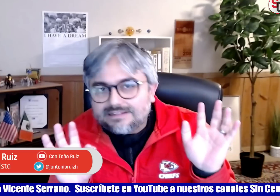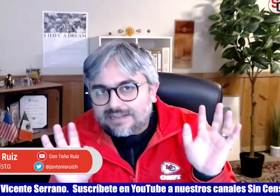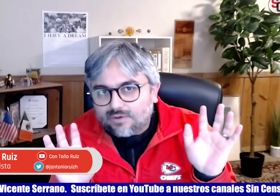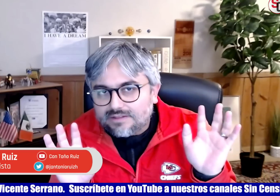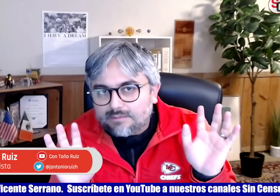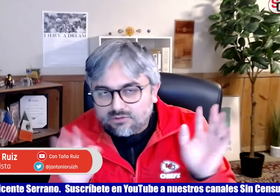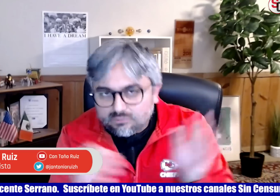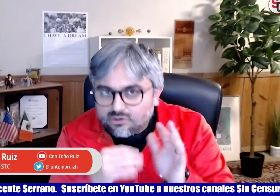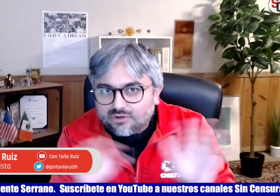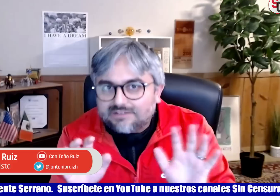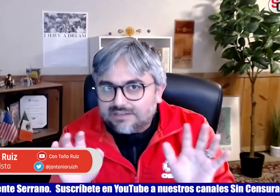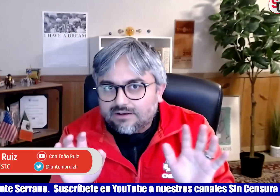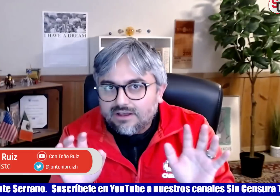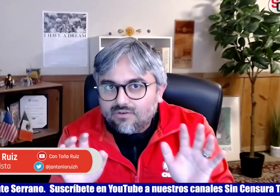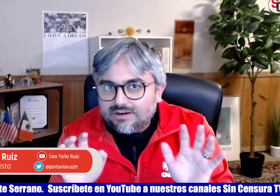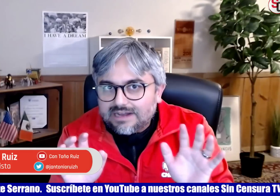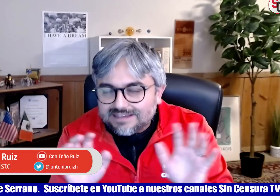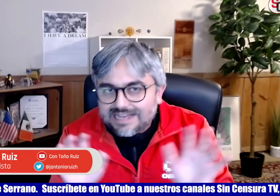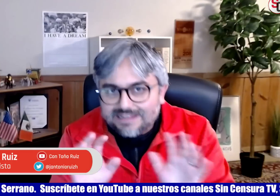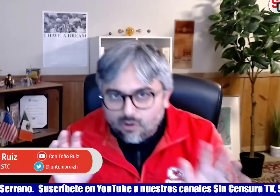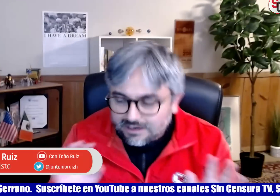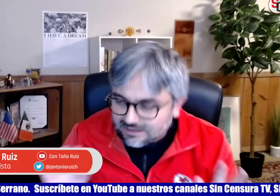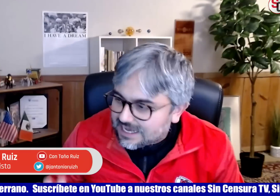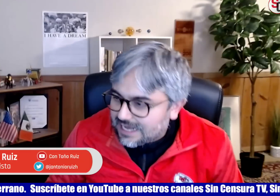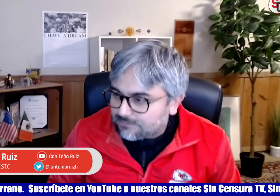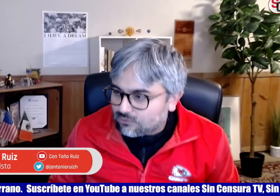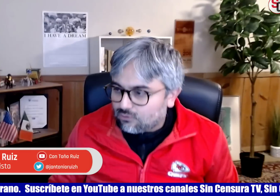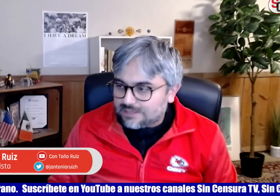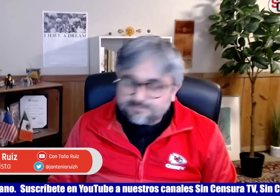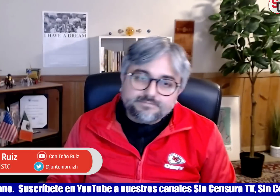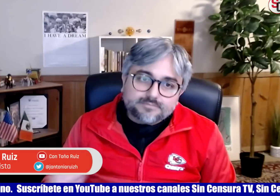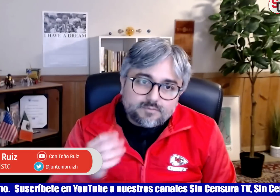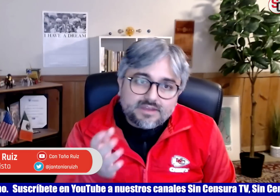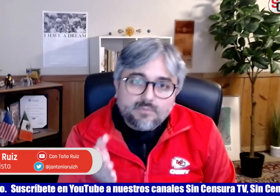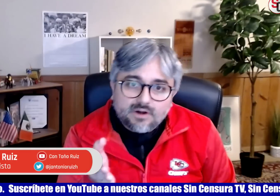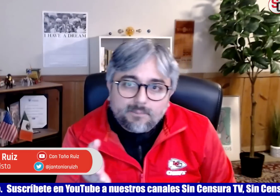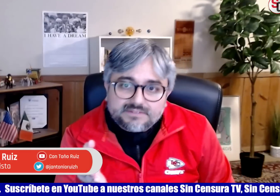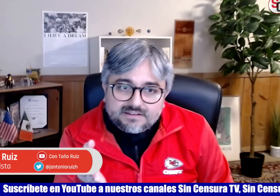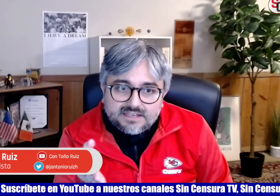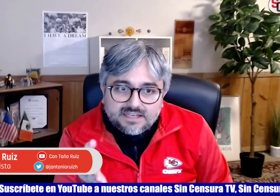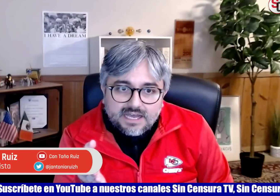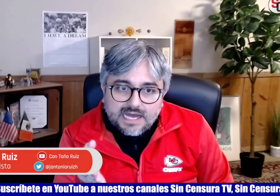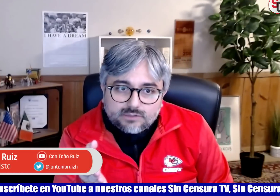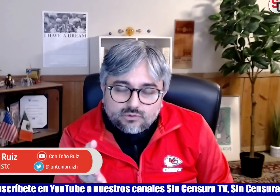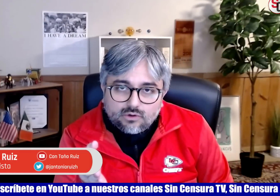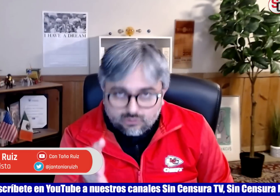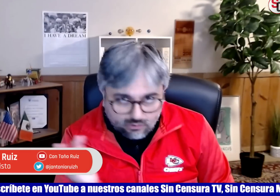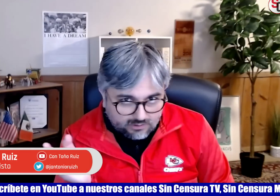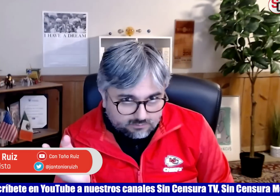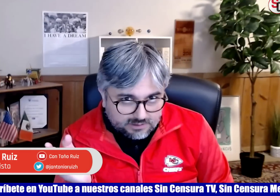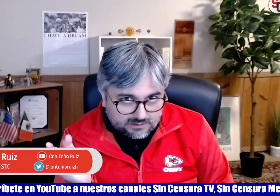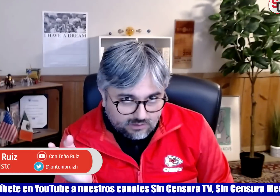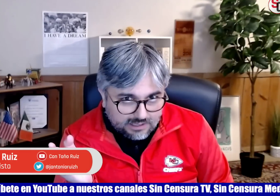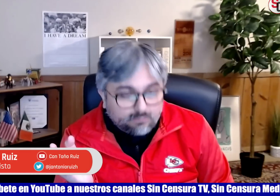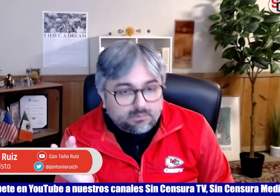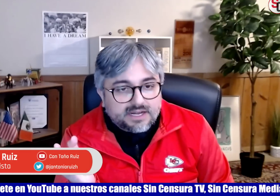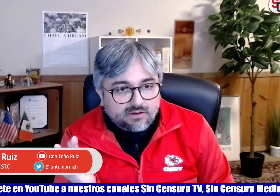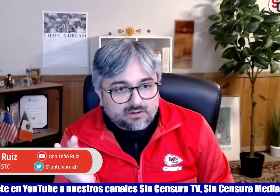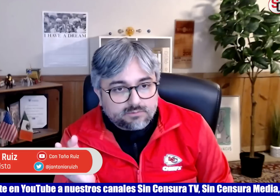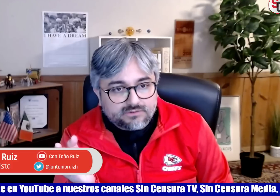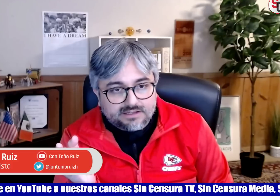existe en la literatura y en el periodismo. Yo creo que es una señal de cobardía absoluta. Bueno, pues así actuó con todo respeto